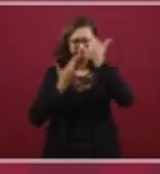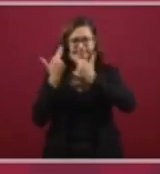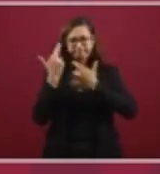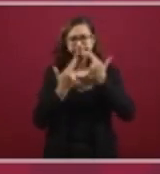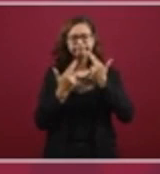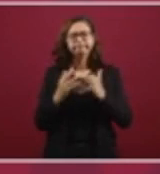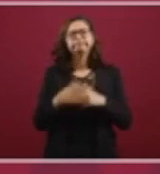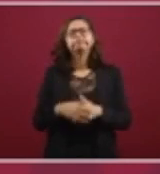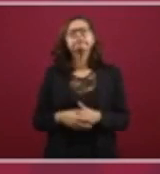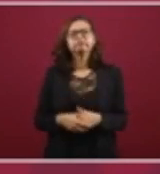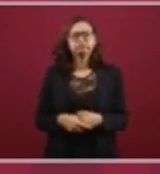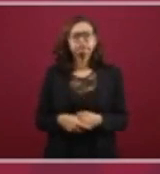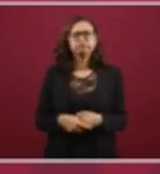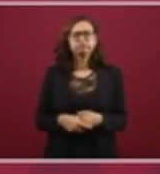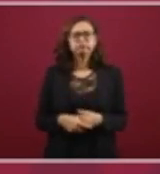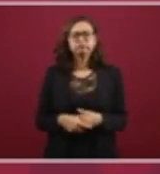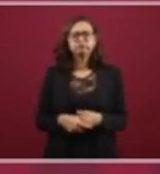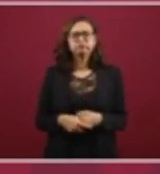definido